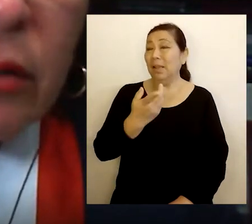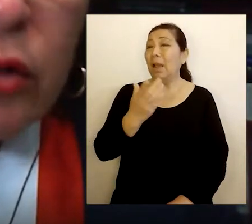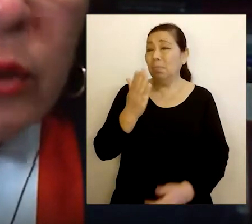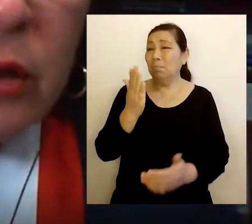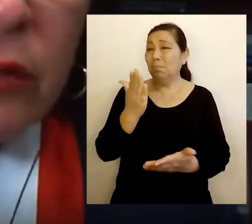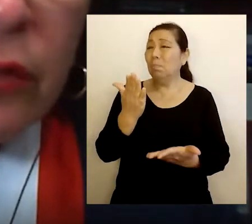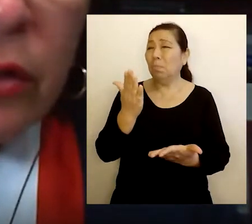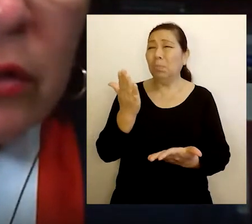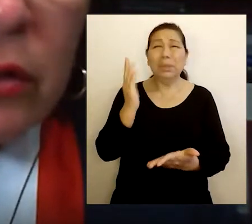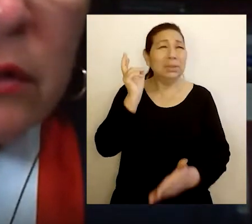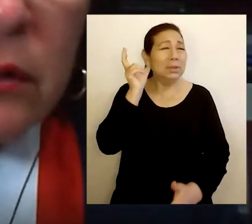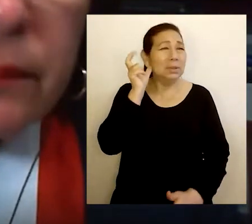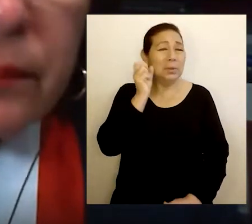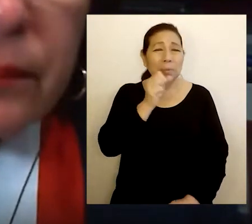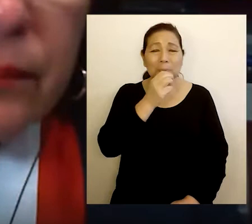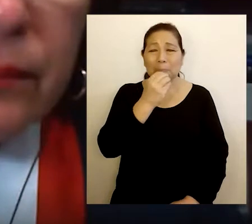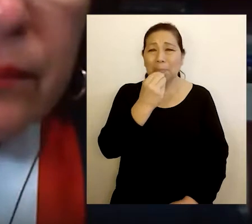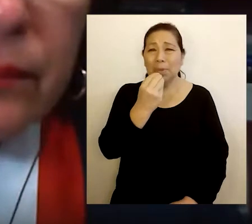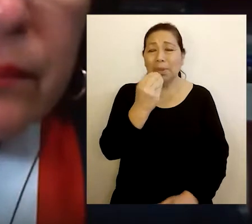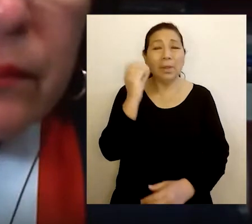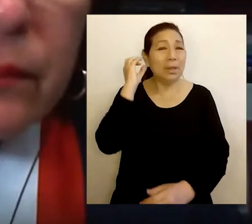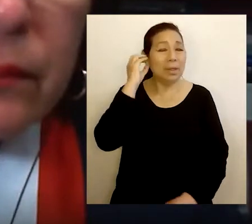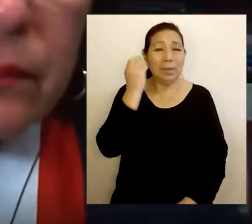acercar mejor su micrófono.